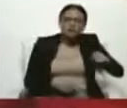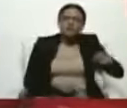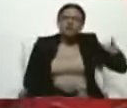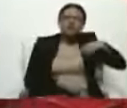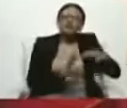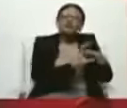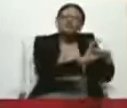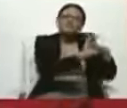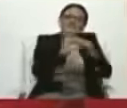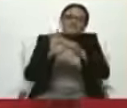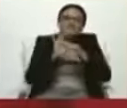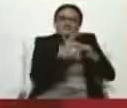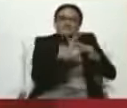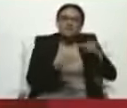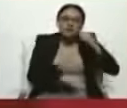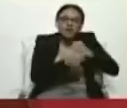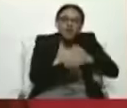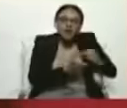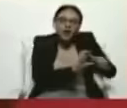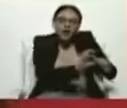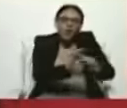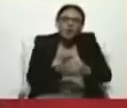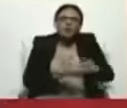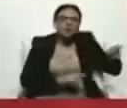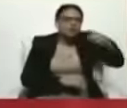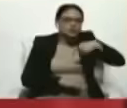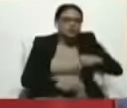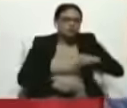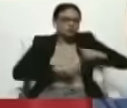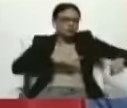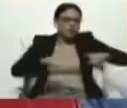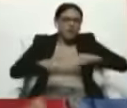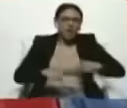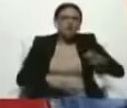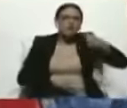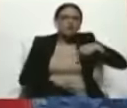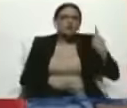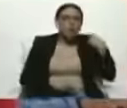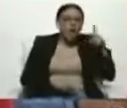unidad, mando, dirección, liderazgo.